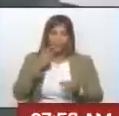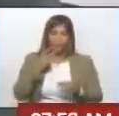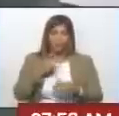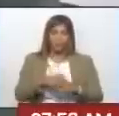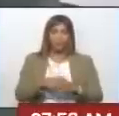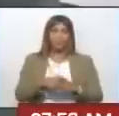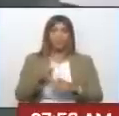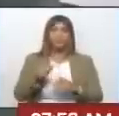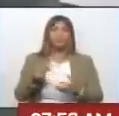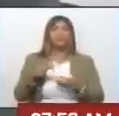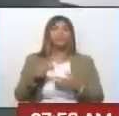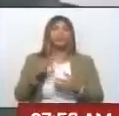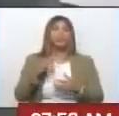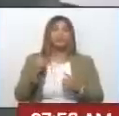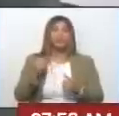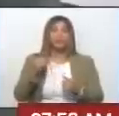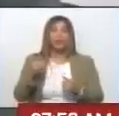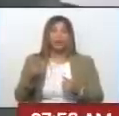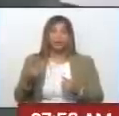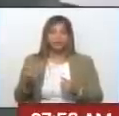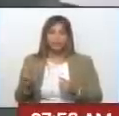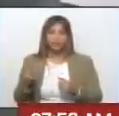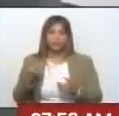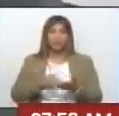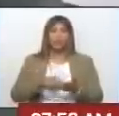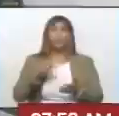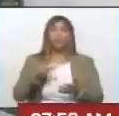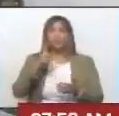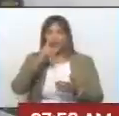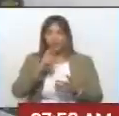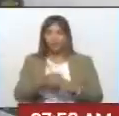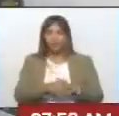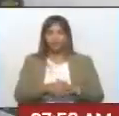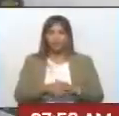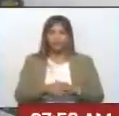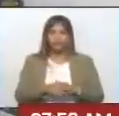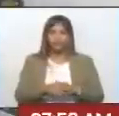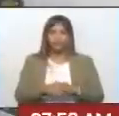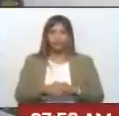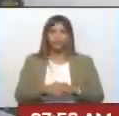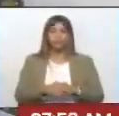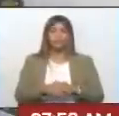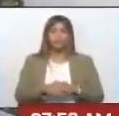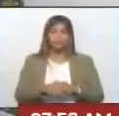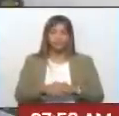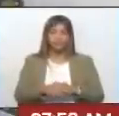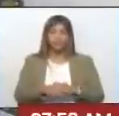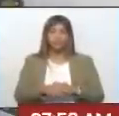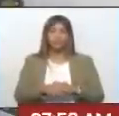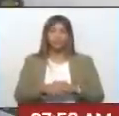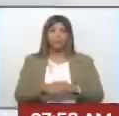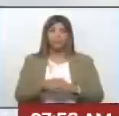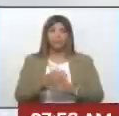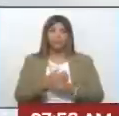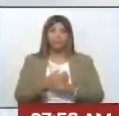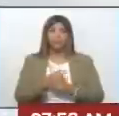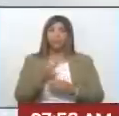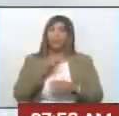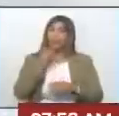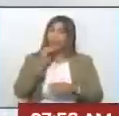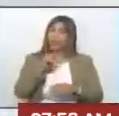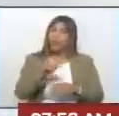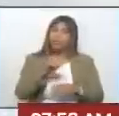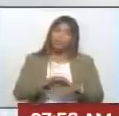del secuestro del diplomático Alex Saab, que además se cumplen 3 años. Ya se cumplen 3 años. Así es. Sí. Bueno, eso es